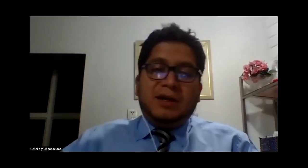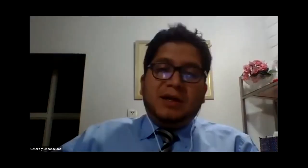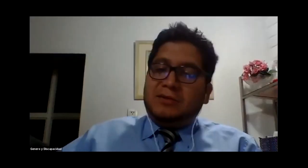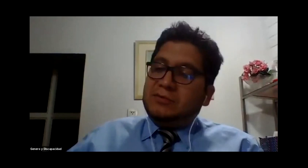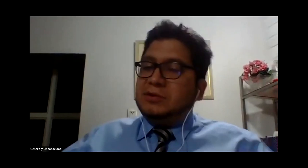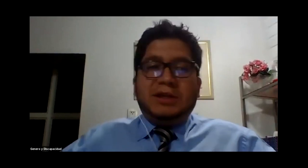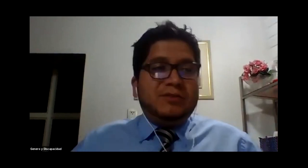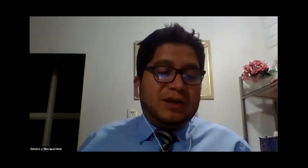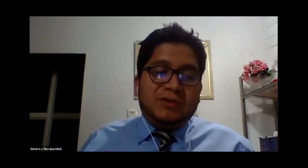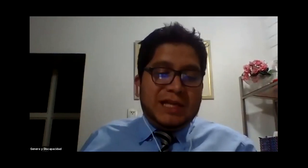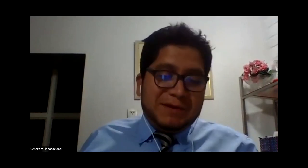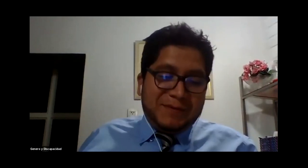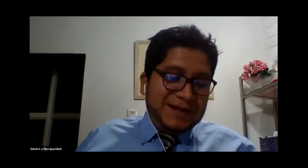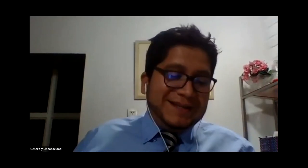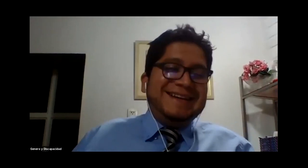no